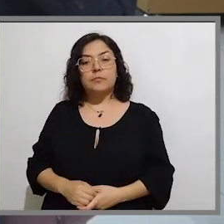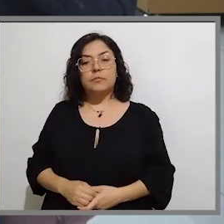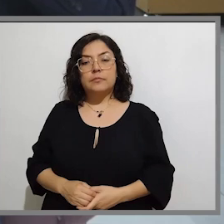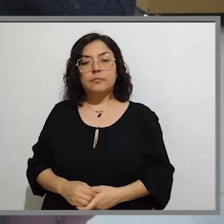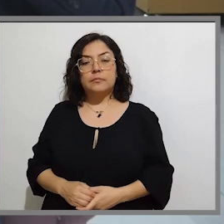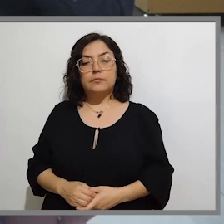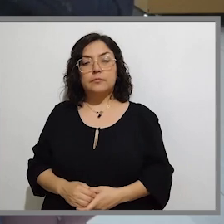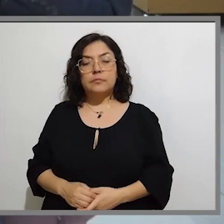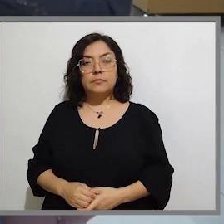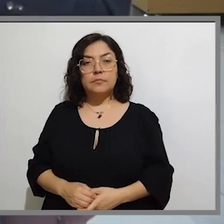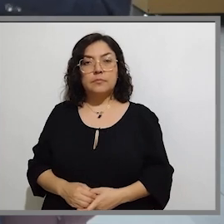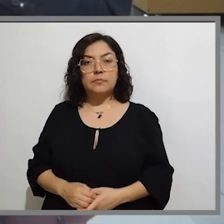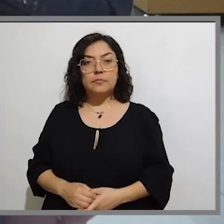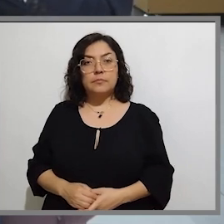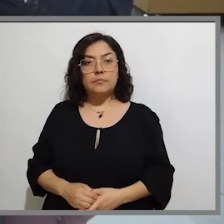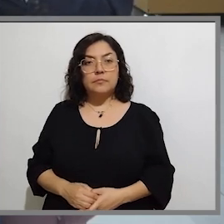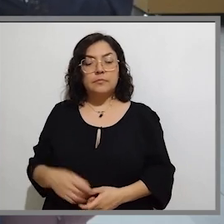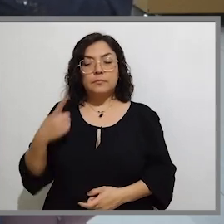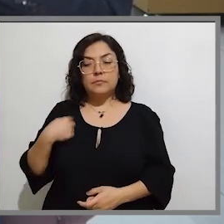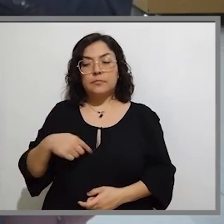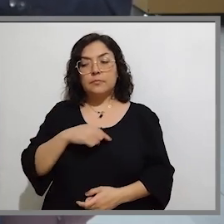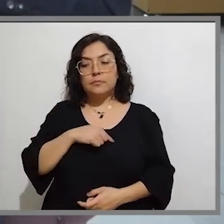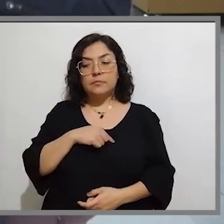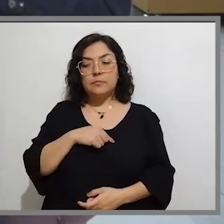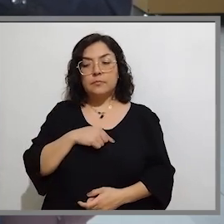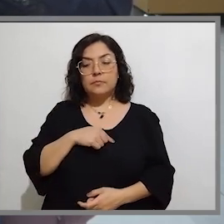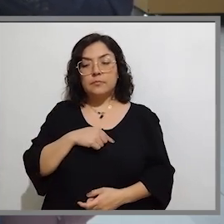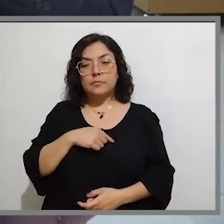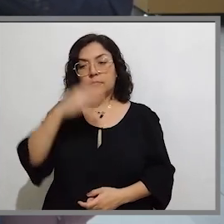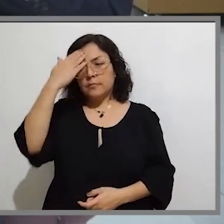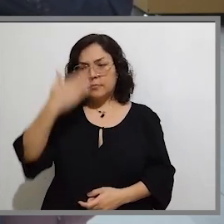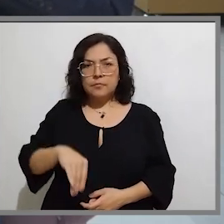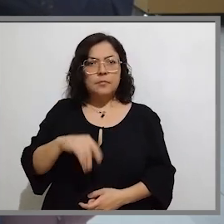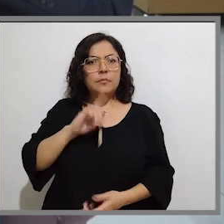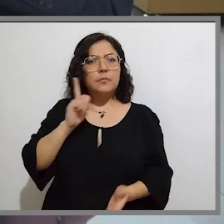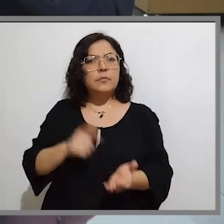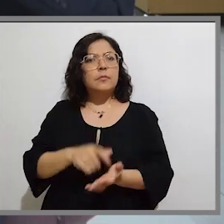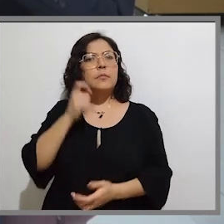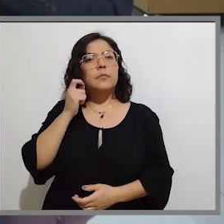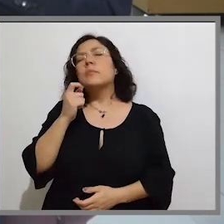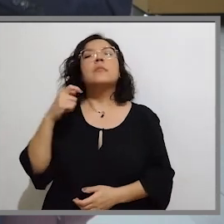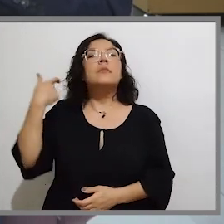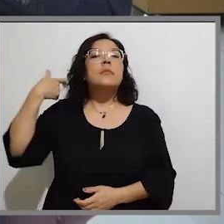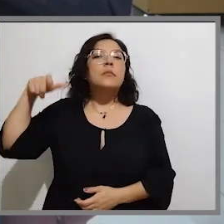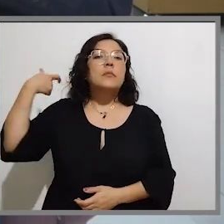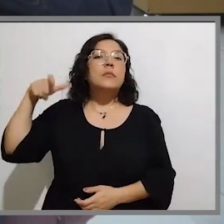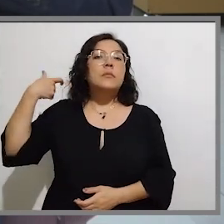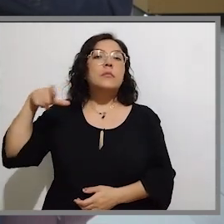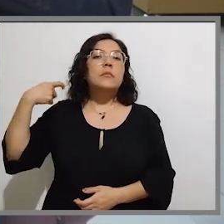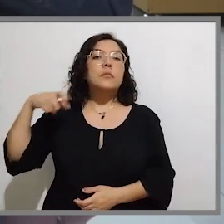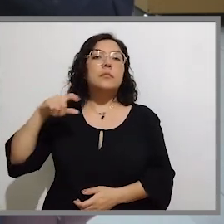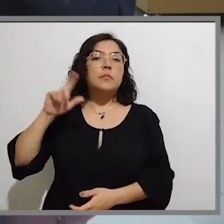suyos. Recientemente llegó obra editorial del Instituto Estatal Electoral de Querétaro, es un organismo público